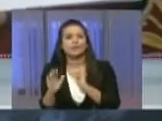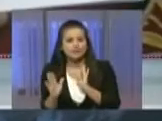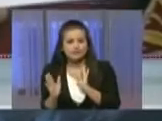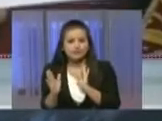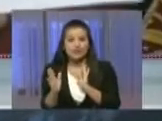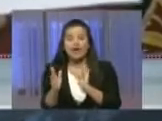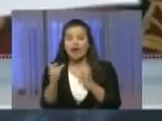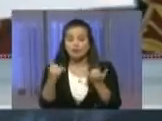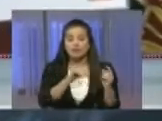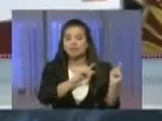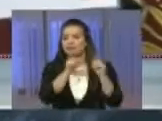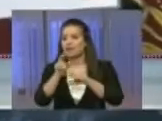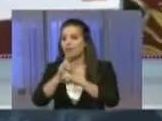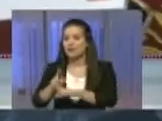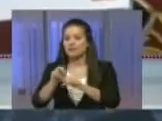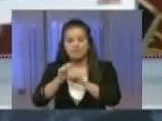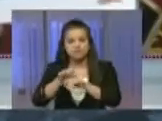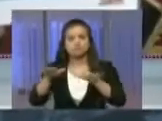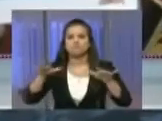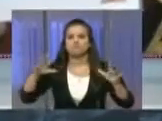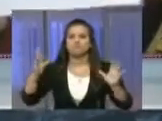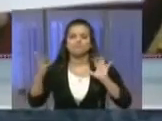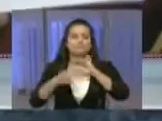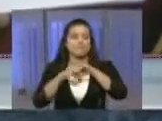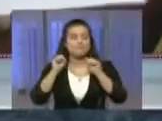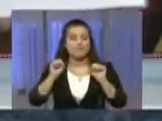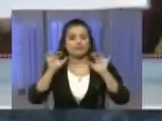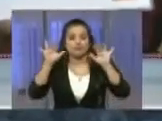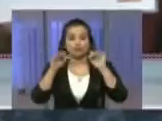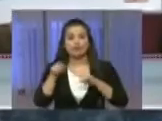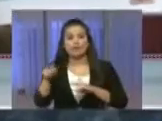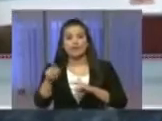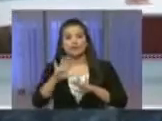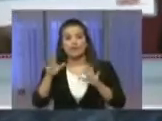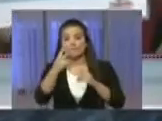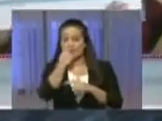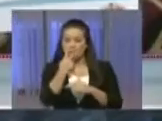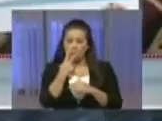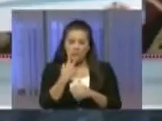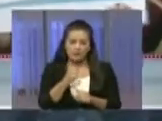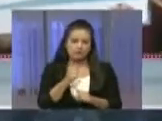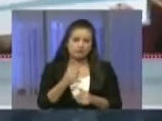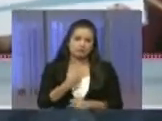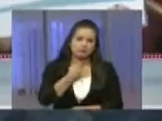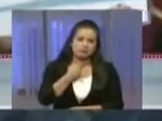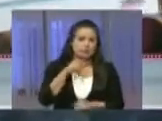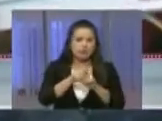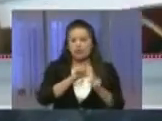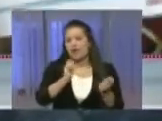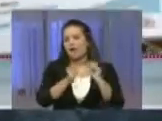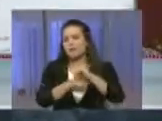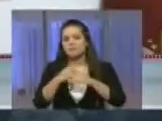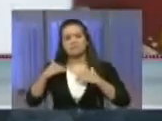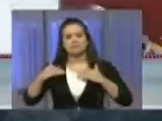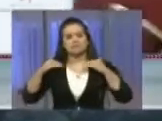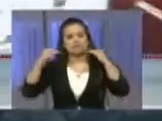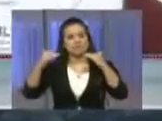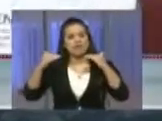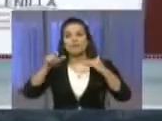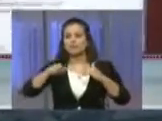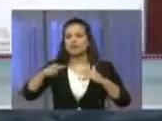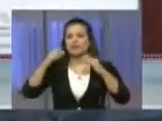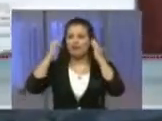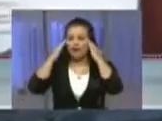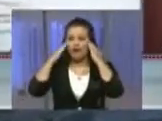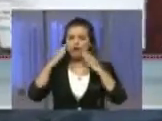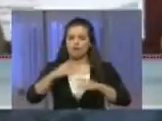maravilloso llega a la base de misión y se supera la pobreza la gente adquiere otro ritmo de vida quiere una confianza